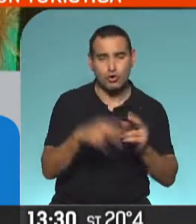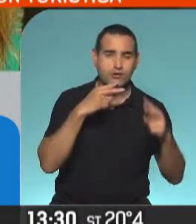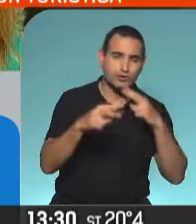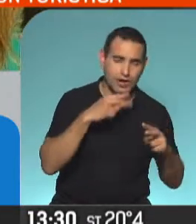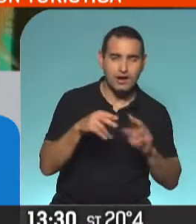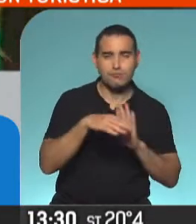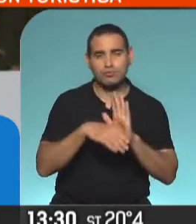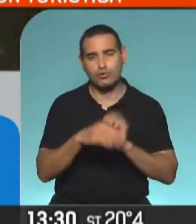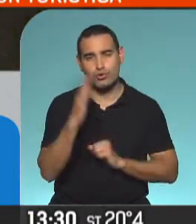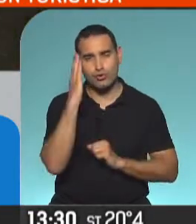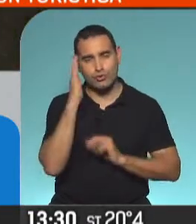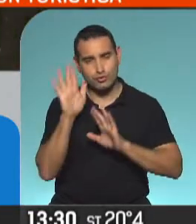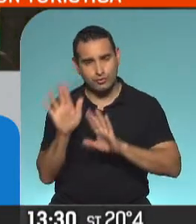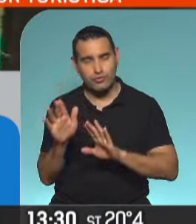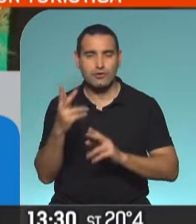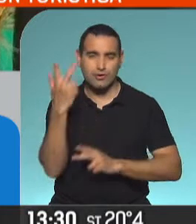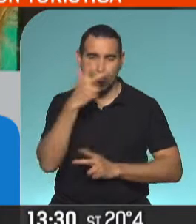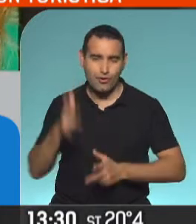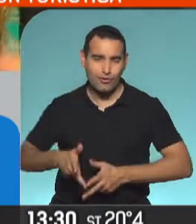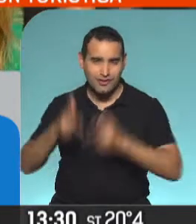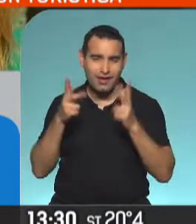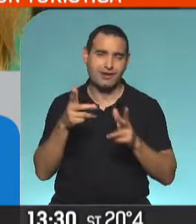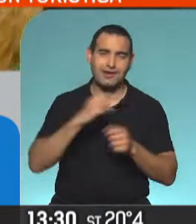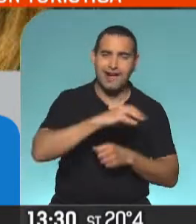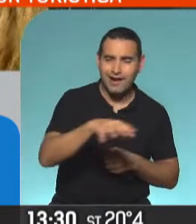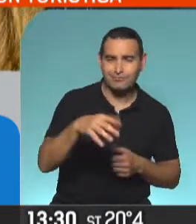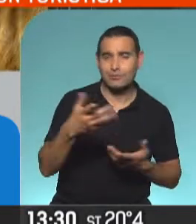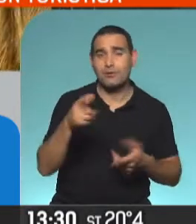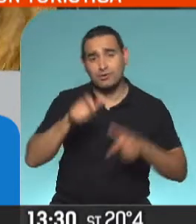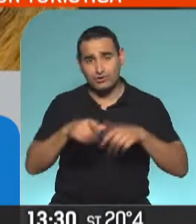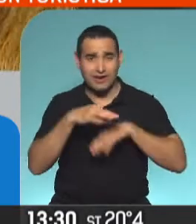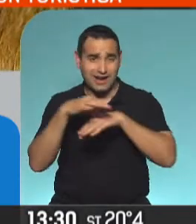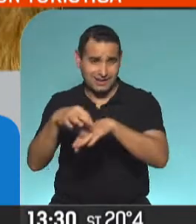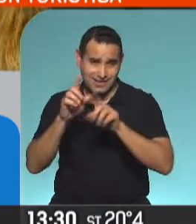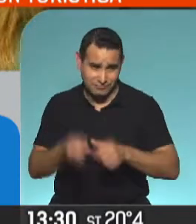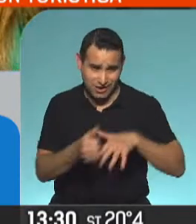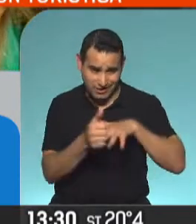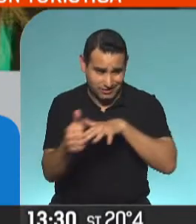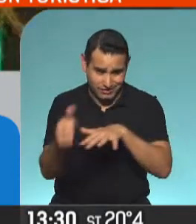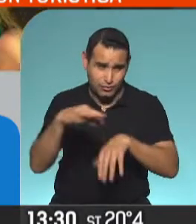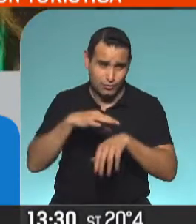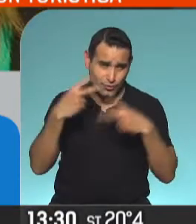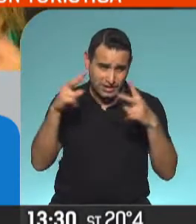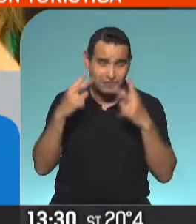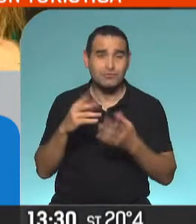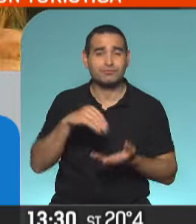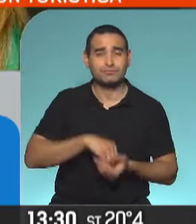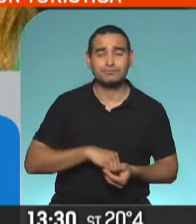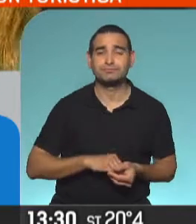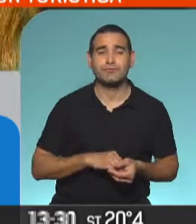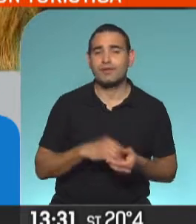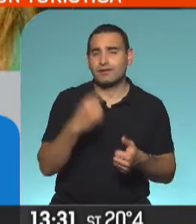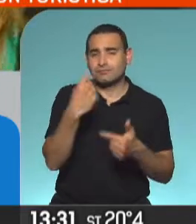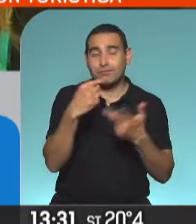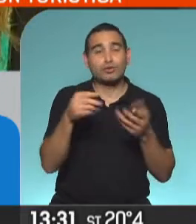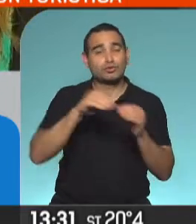de turismo rural, de turismo de reuniones, para los guías turísticos también y para el enoturismo. Fueron